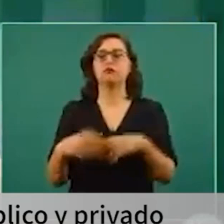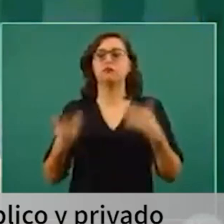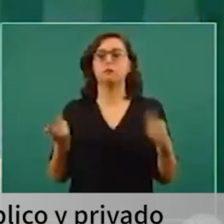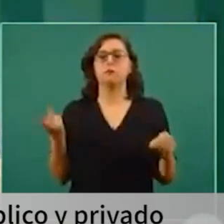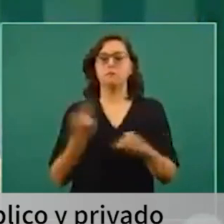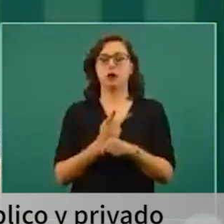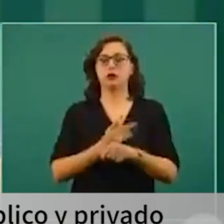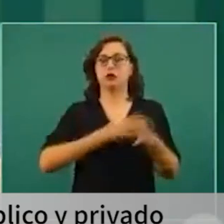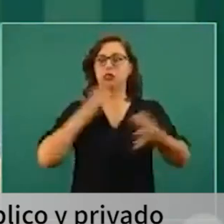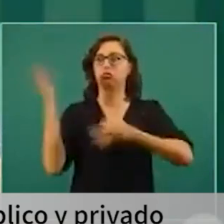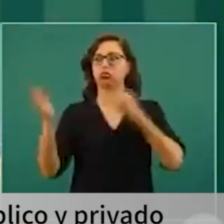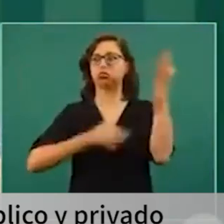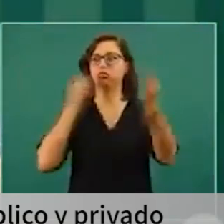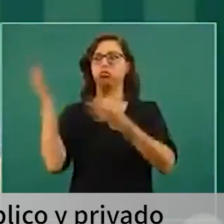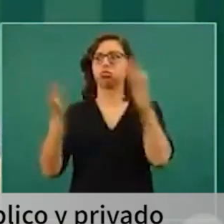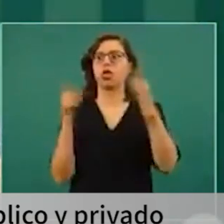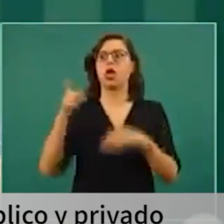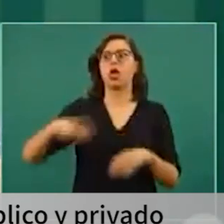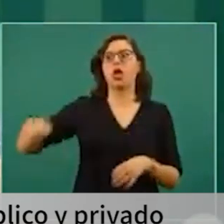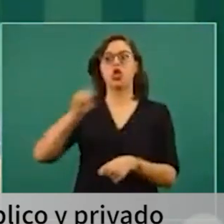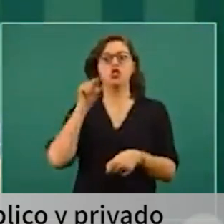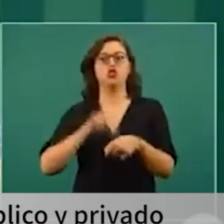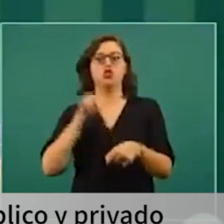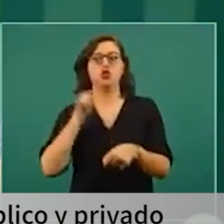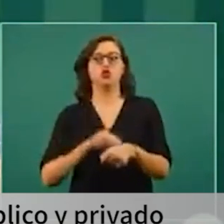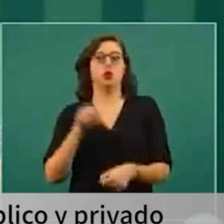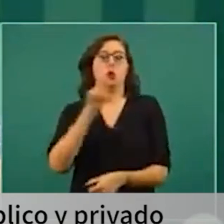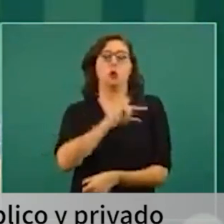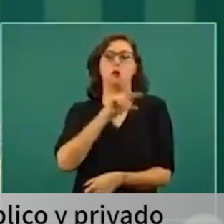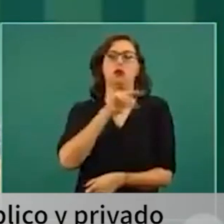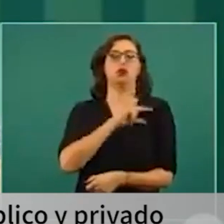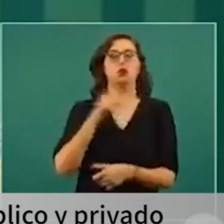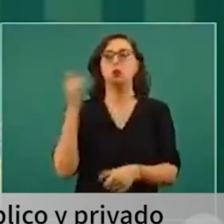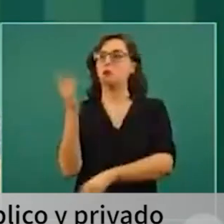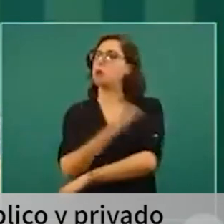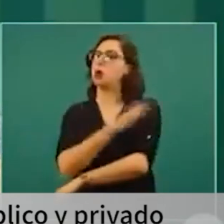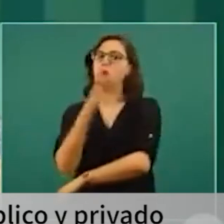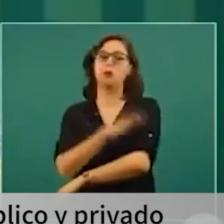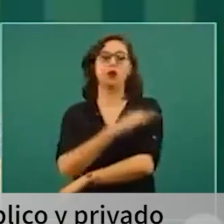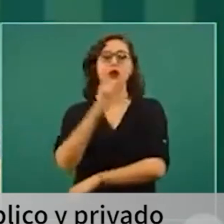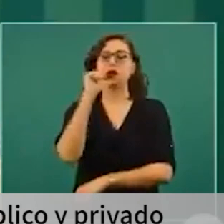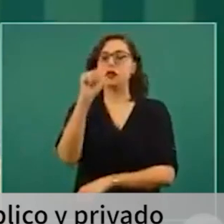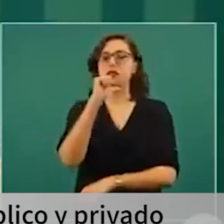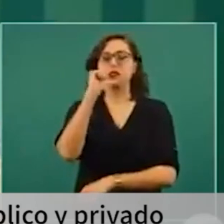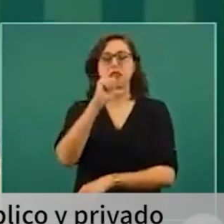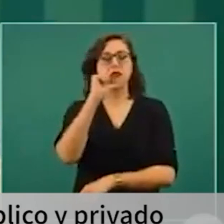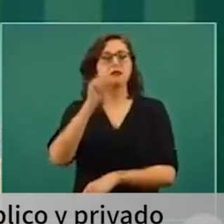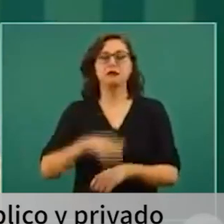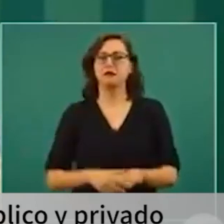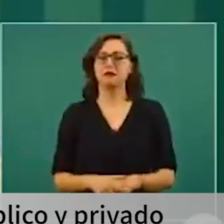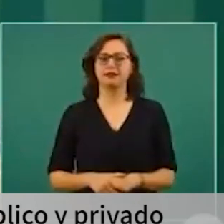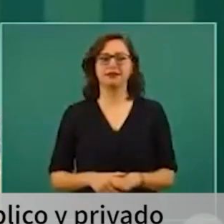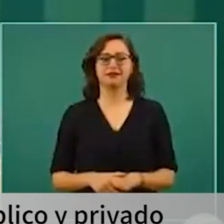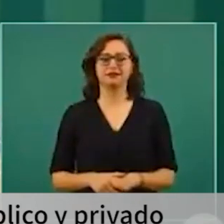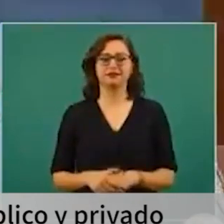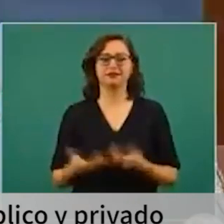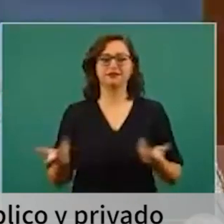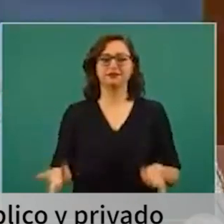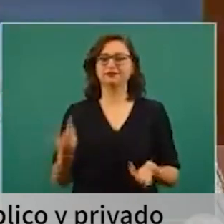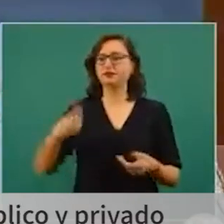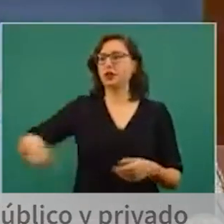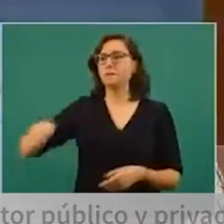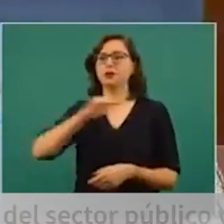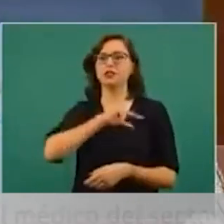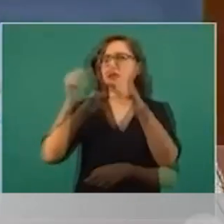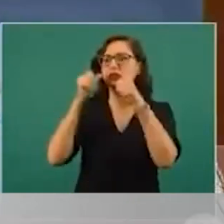echarnos a los médicos encima diciendo que no nos vacunamos y a los médicos privados que